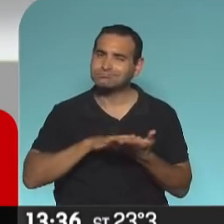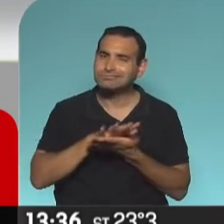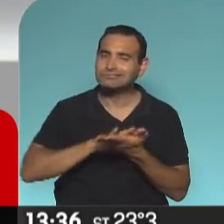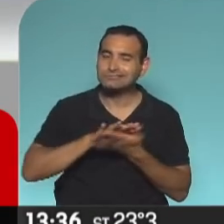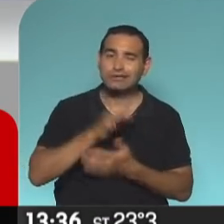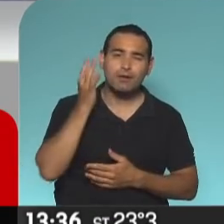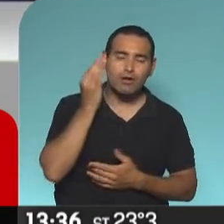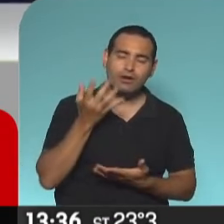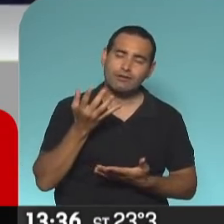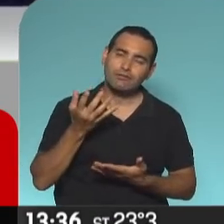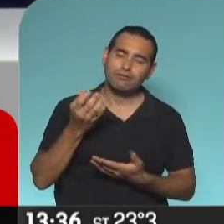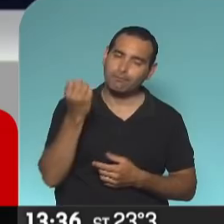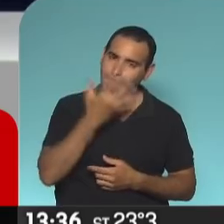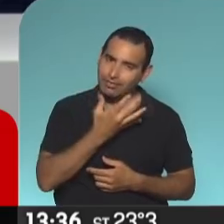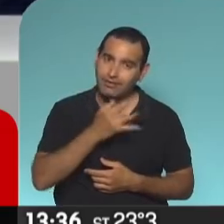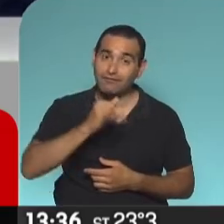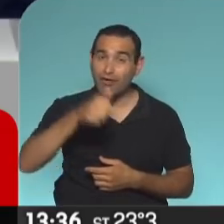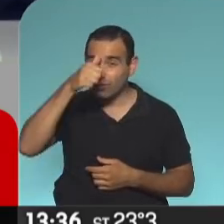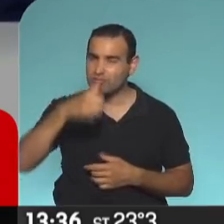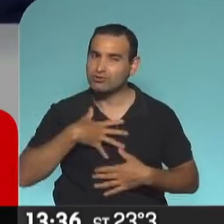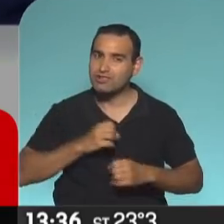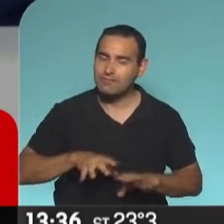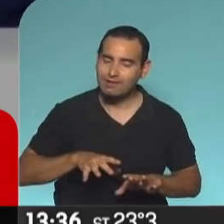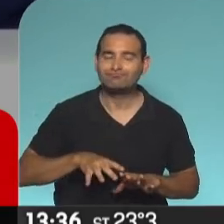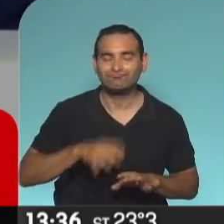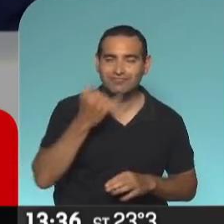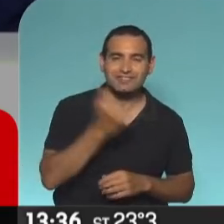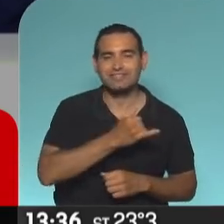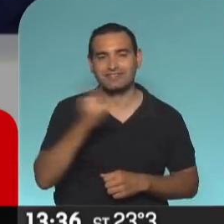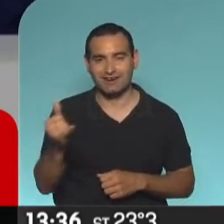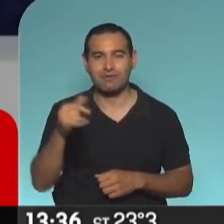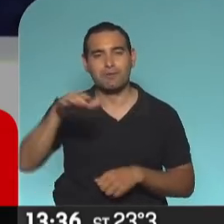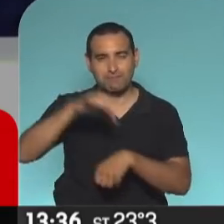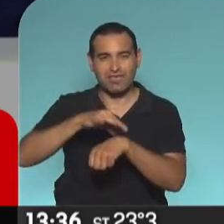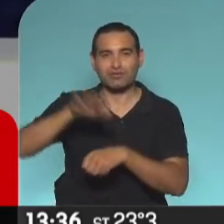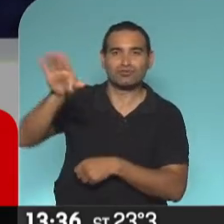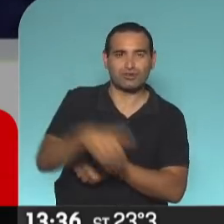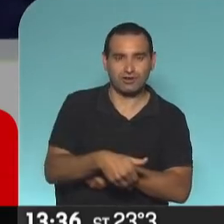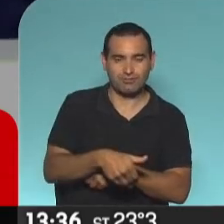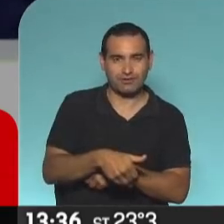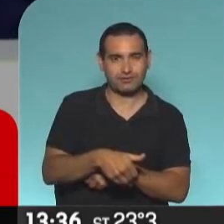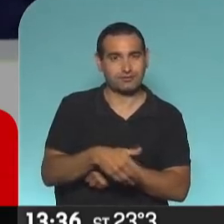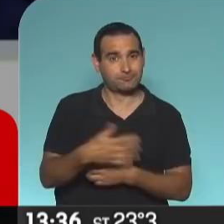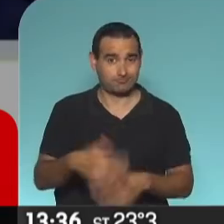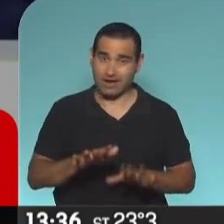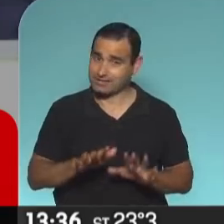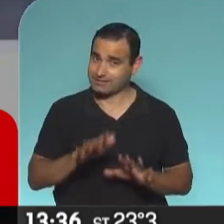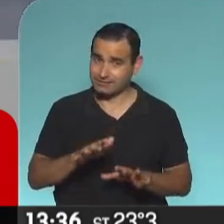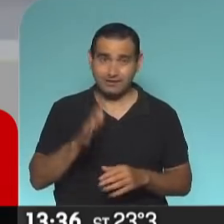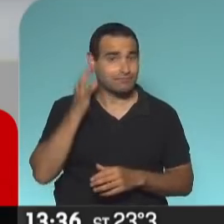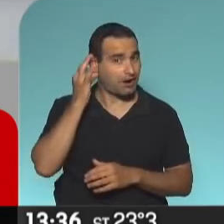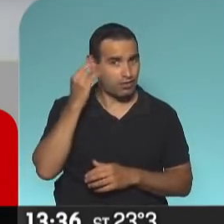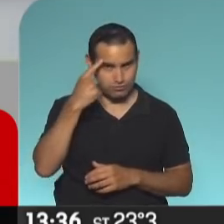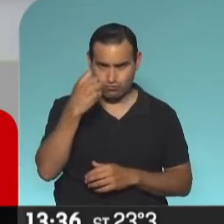había aflojado y el domingo no se sintió bien y ahí sí lo volvieron a convocar al médico. Pero era así, era